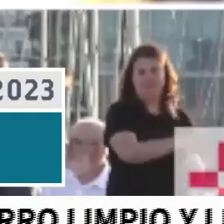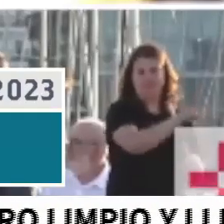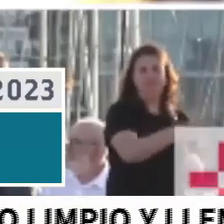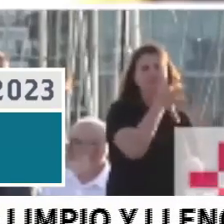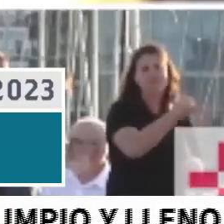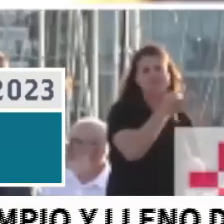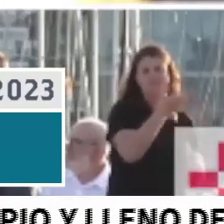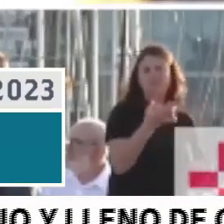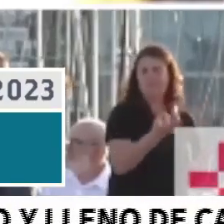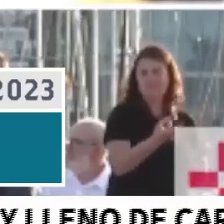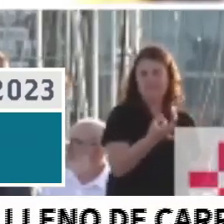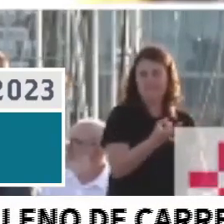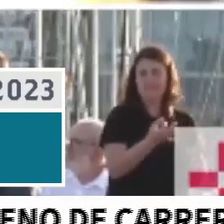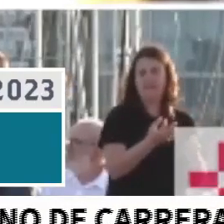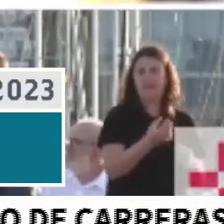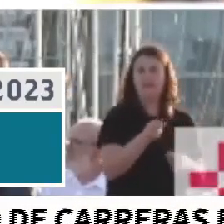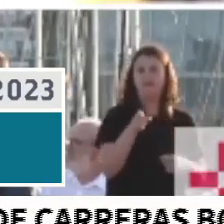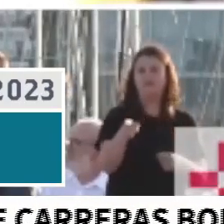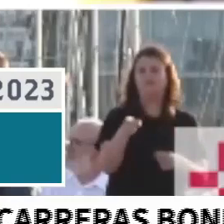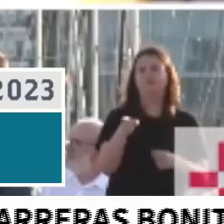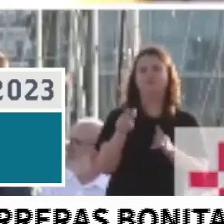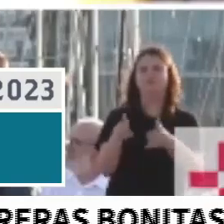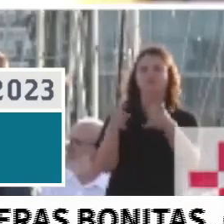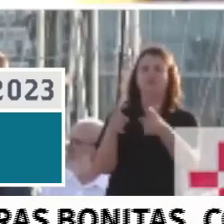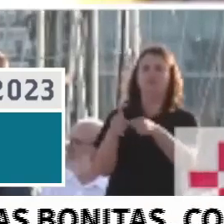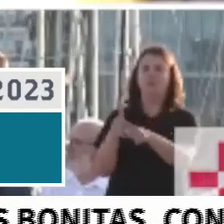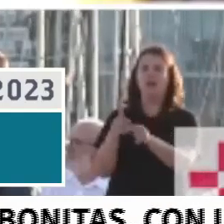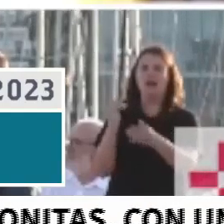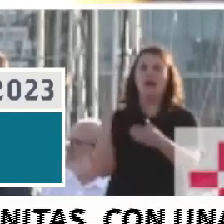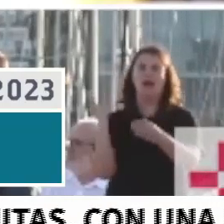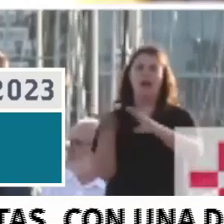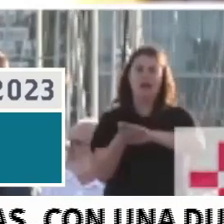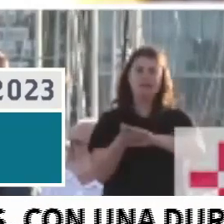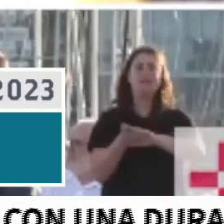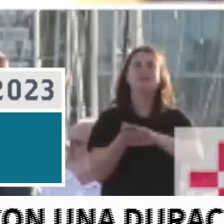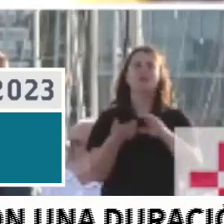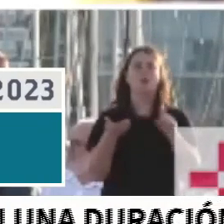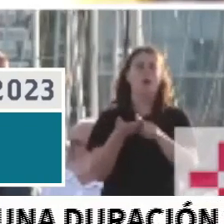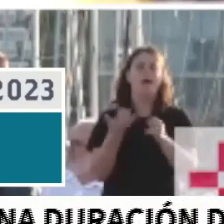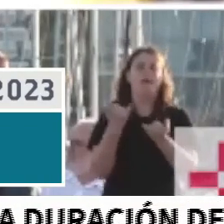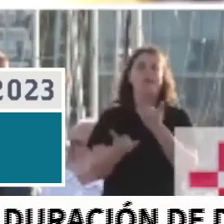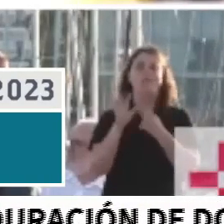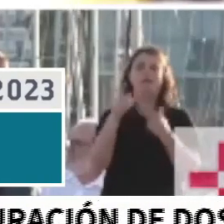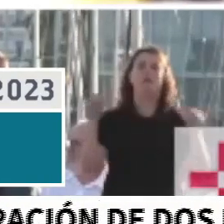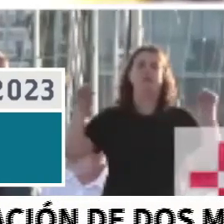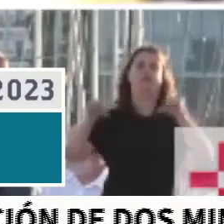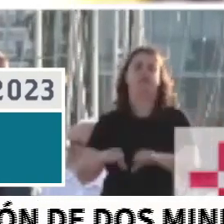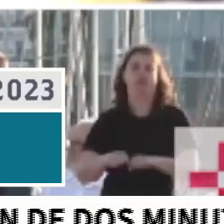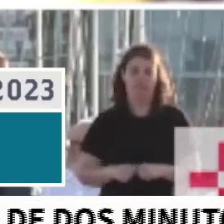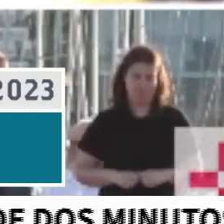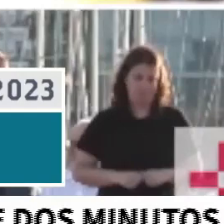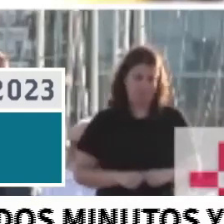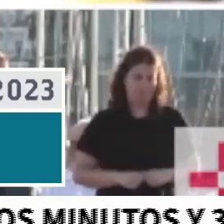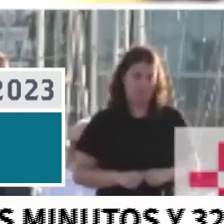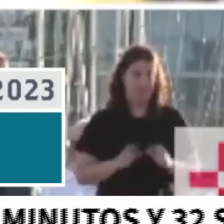era que eu cos ERTEs iba a fundir o país. Pois mirade, leixos